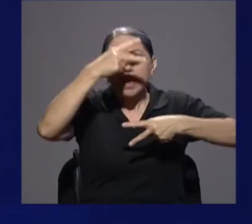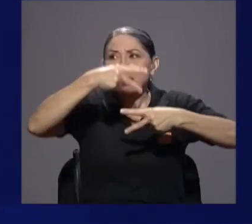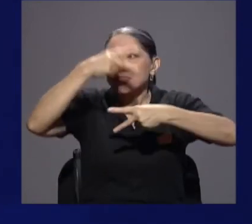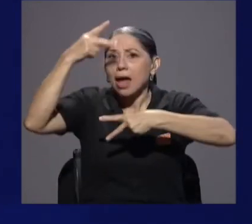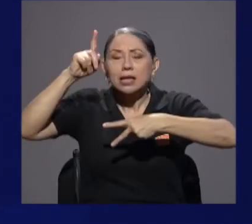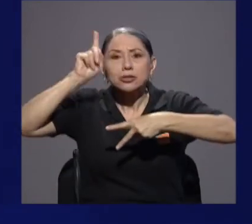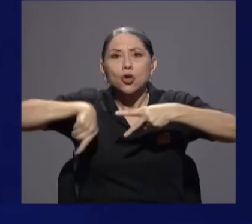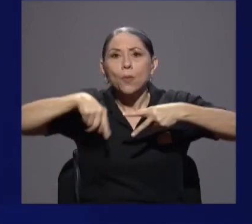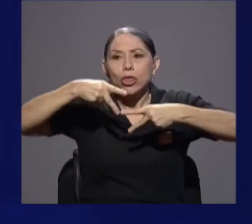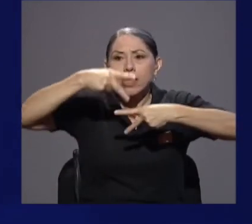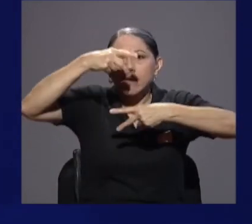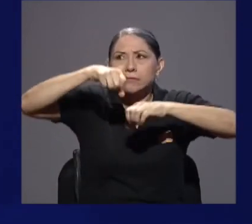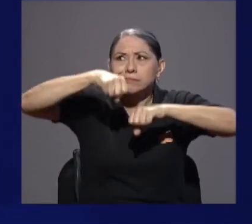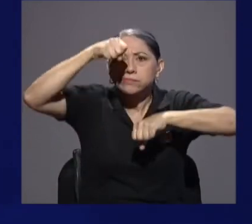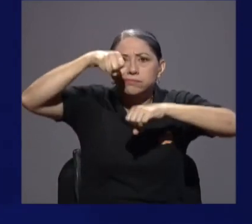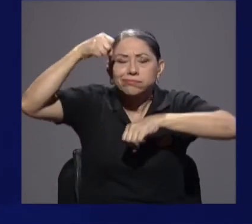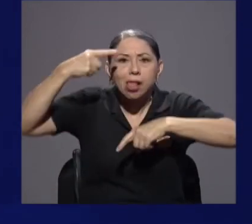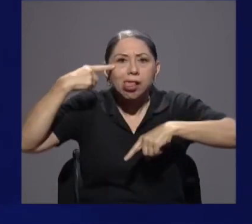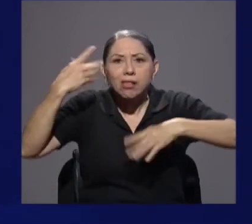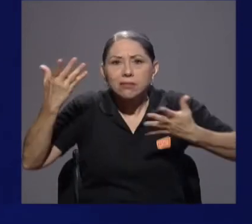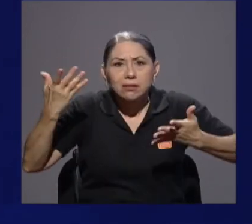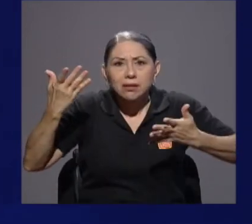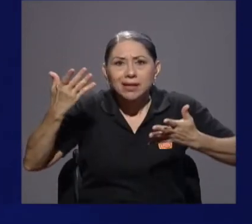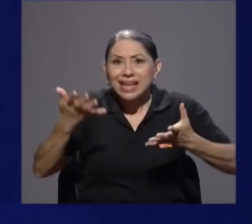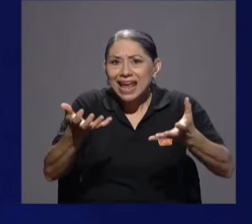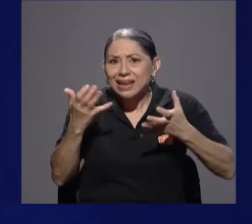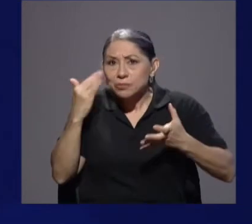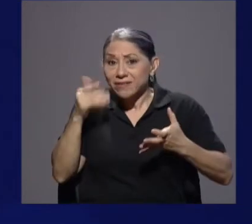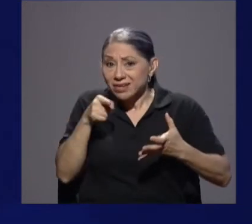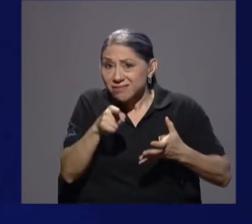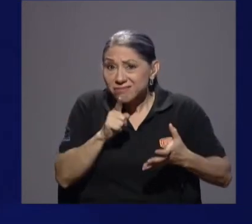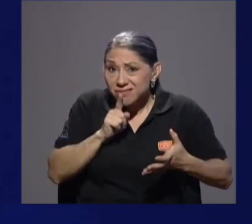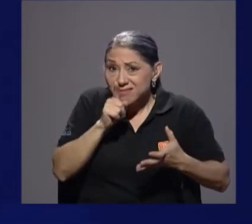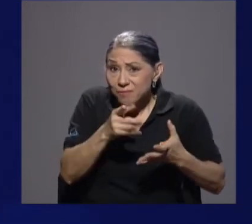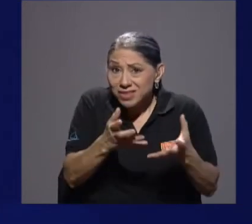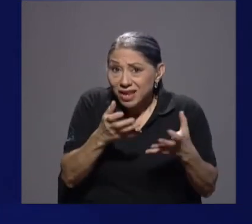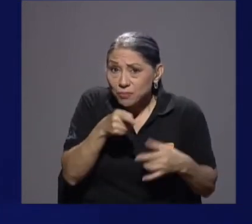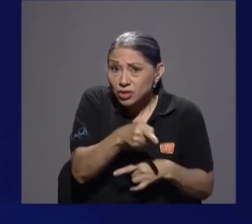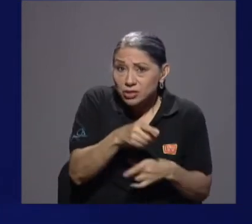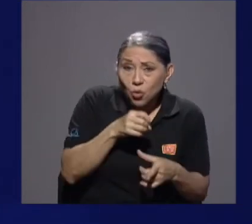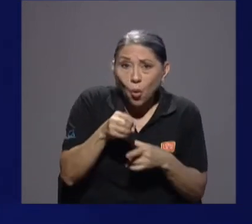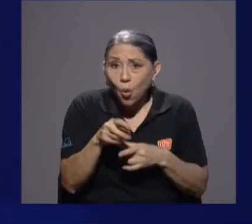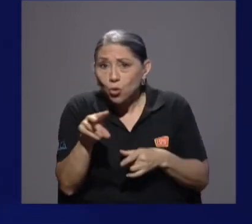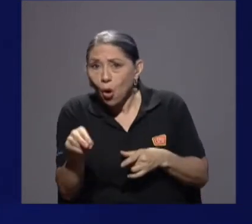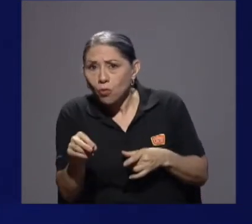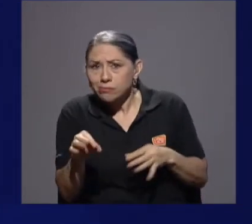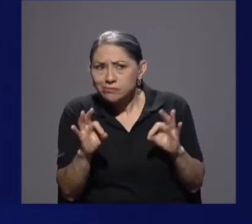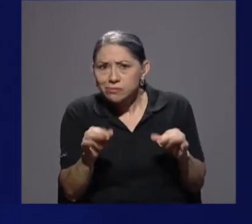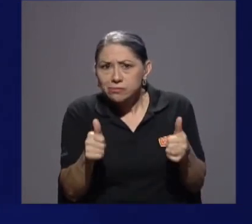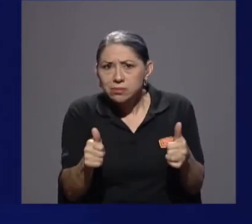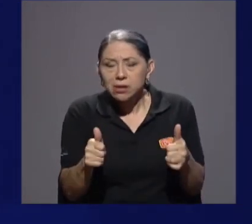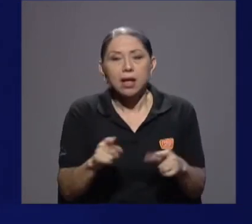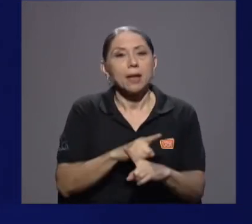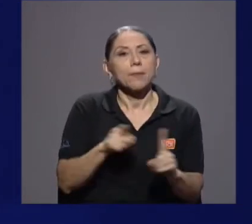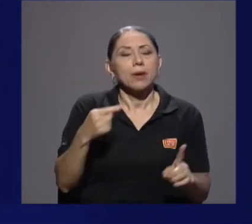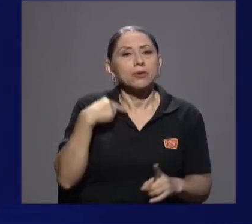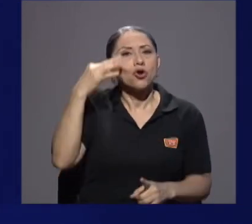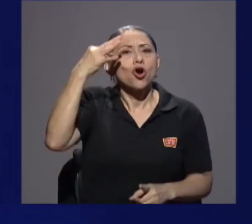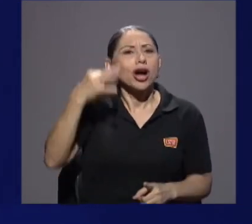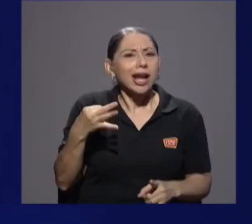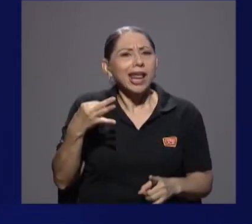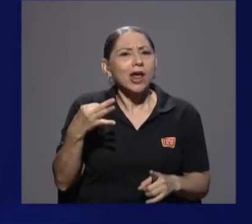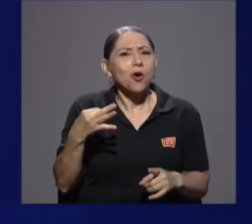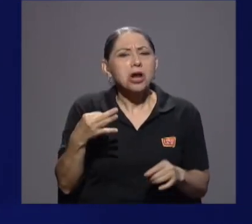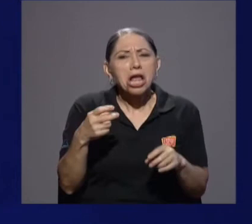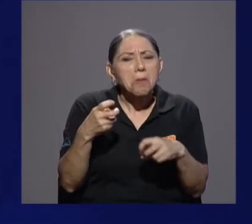que redefinir si realmente queremos ese tipo de edificios o no, ¿verdad? Pero yo creo que las discrepancias